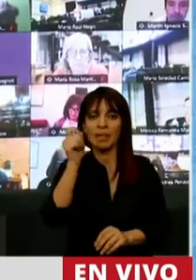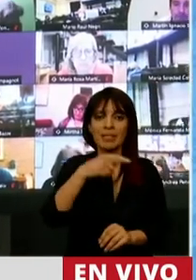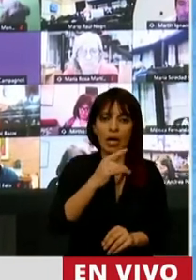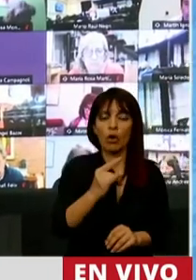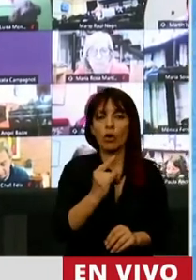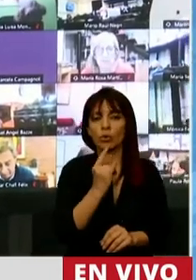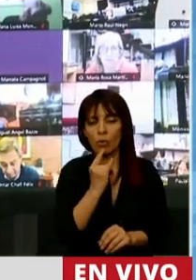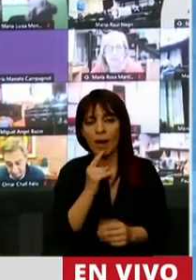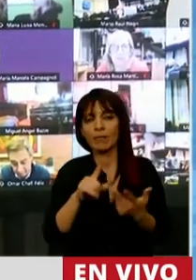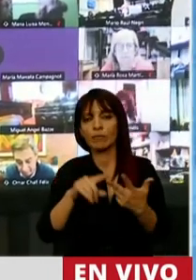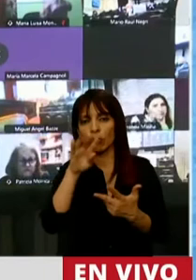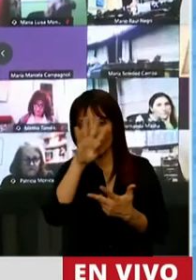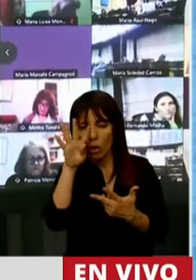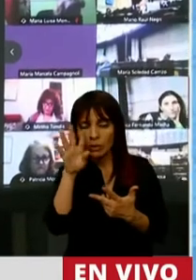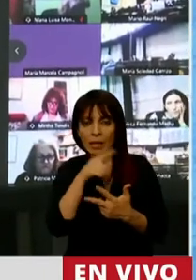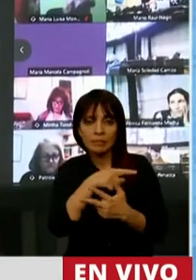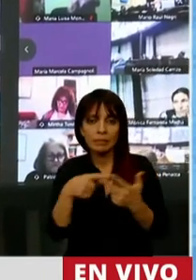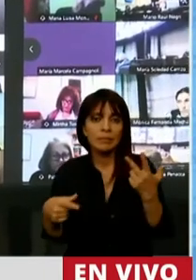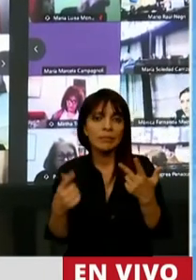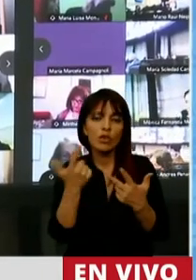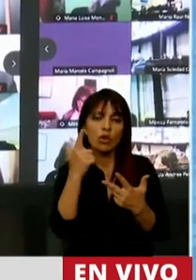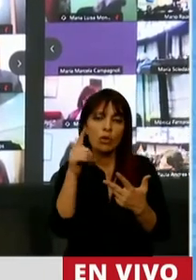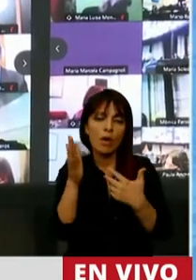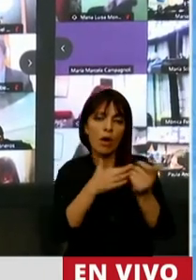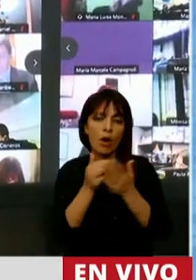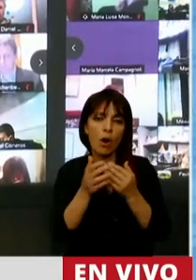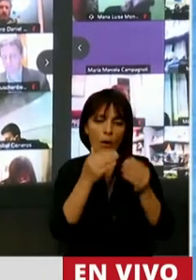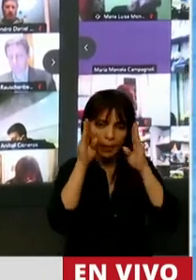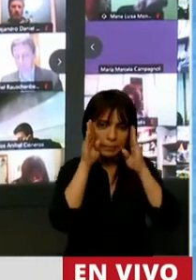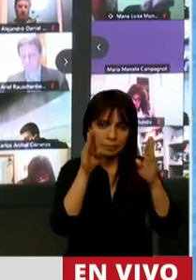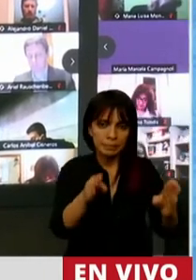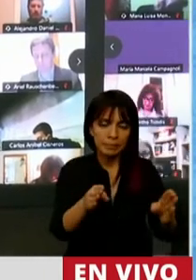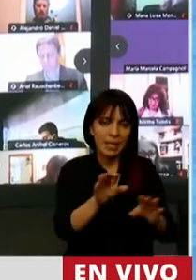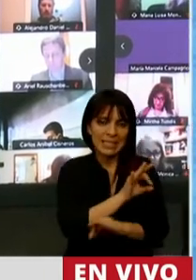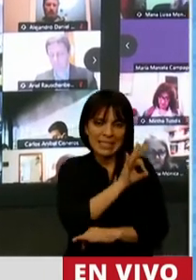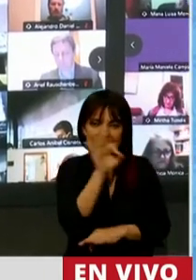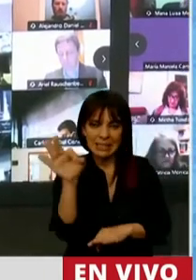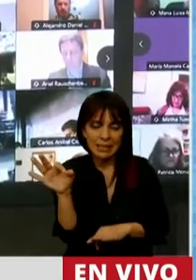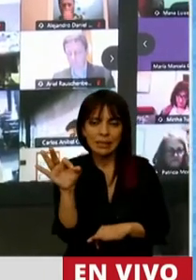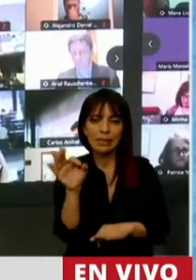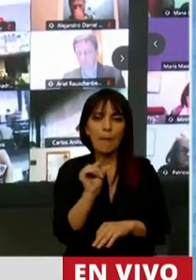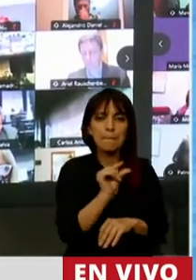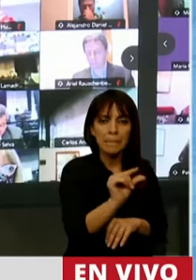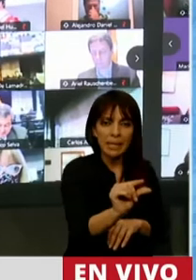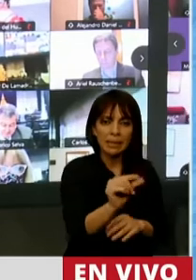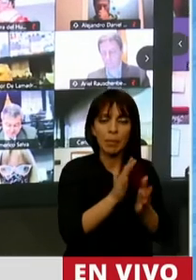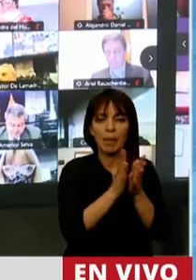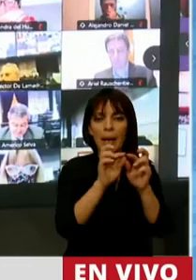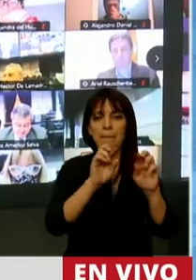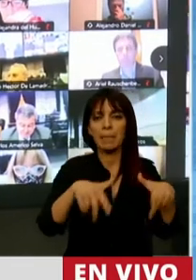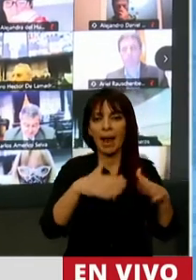Tucumán y Formosa, que no tiene una sola obra destinada, que no tiene un solo crédito del plan